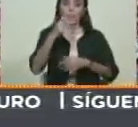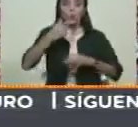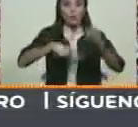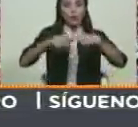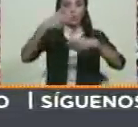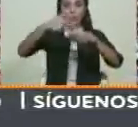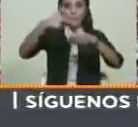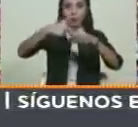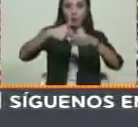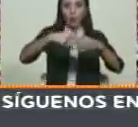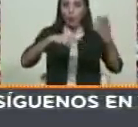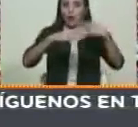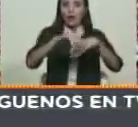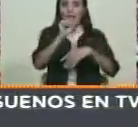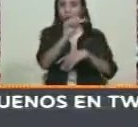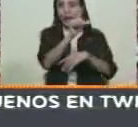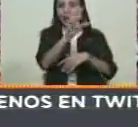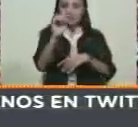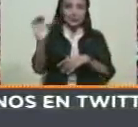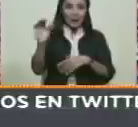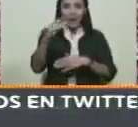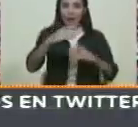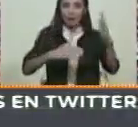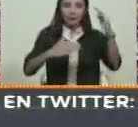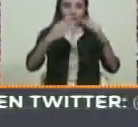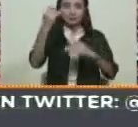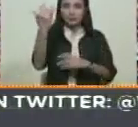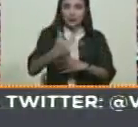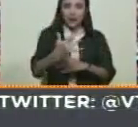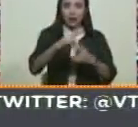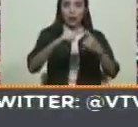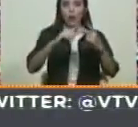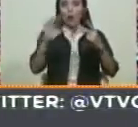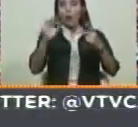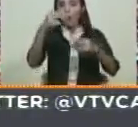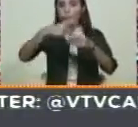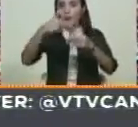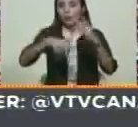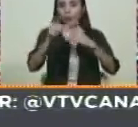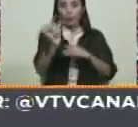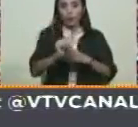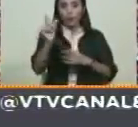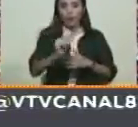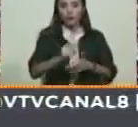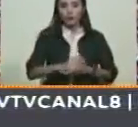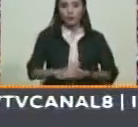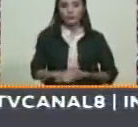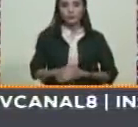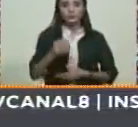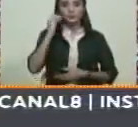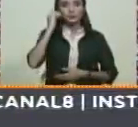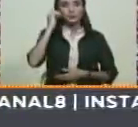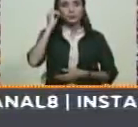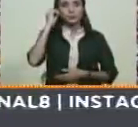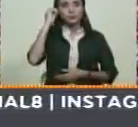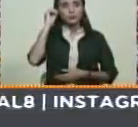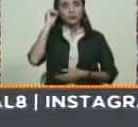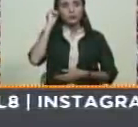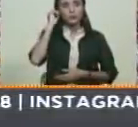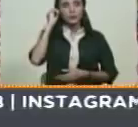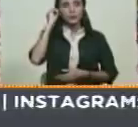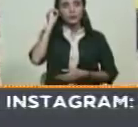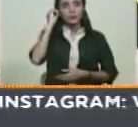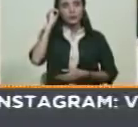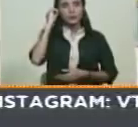o con el petróleo a 20 no importa las circunstancias que hayamos pasado